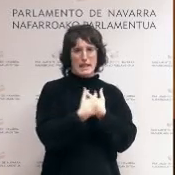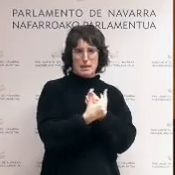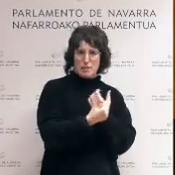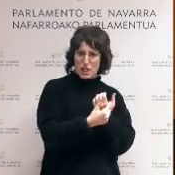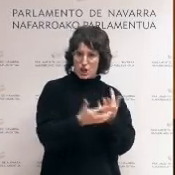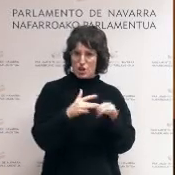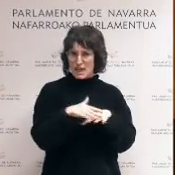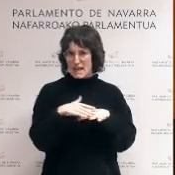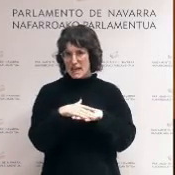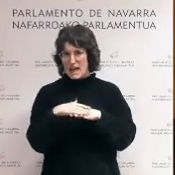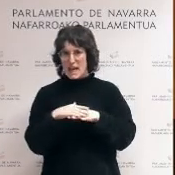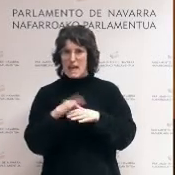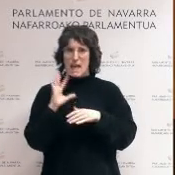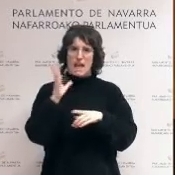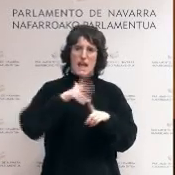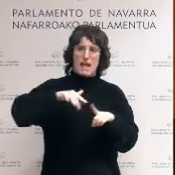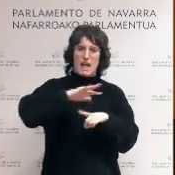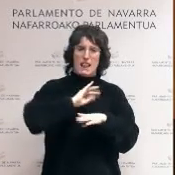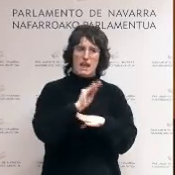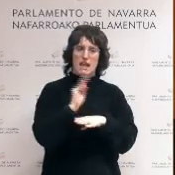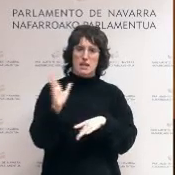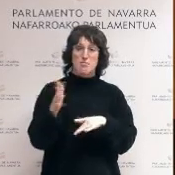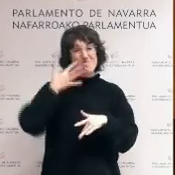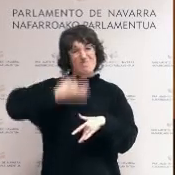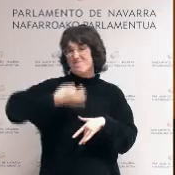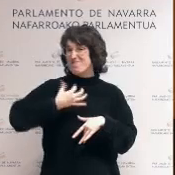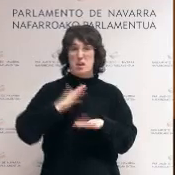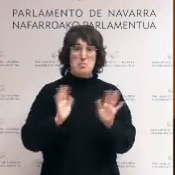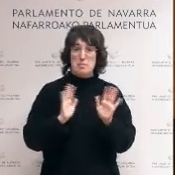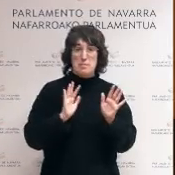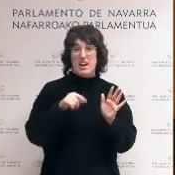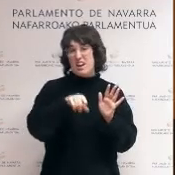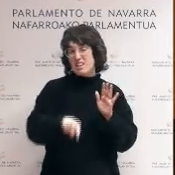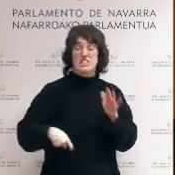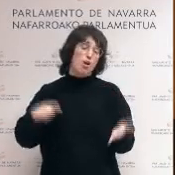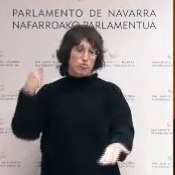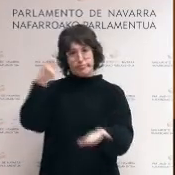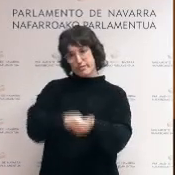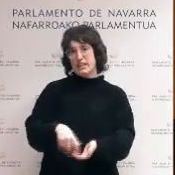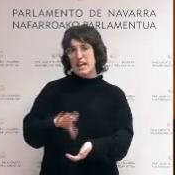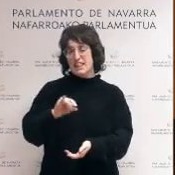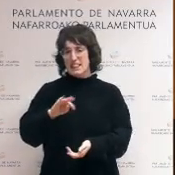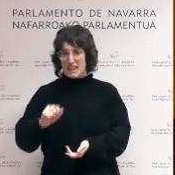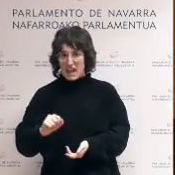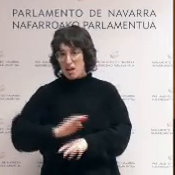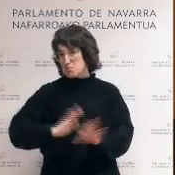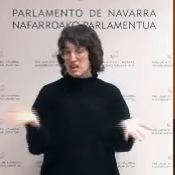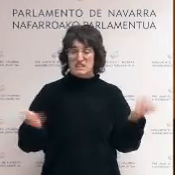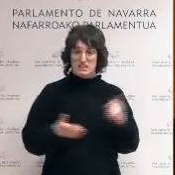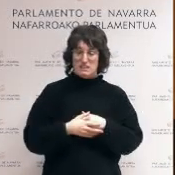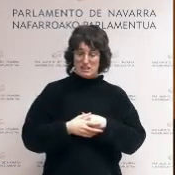climáticas, la realidad es que eso solo ha servido para financiar a INTIA, sin darle el